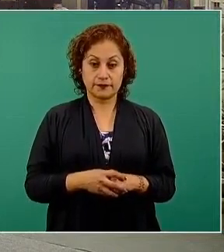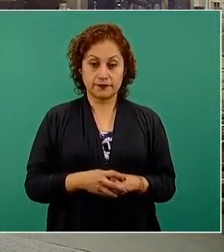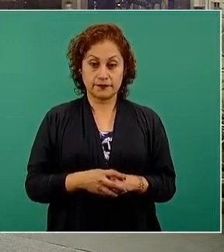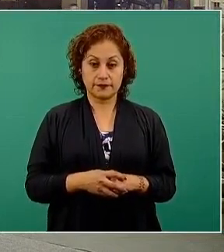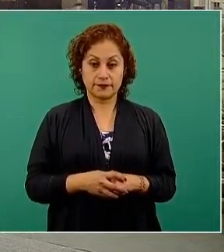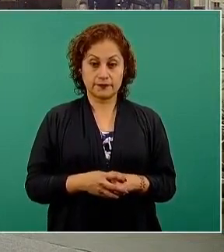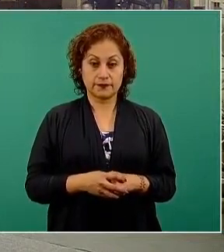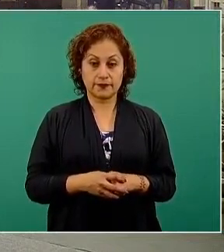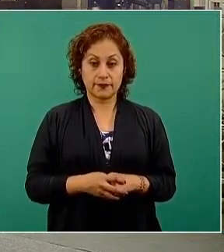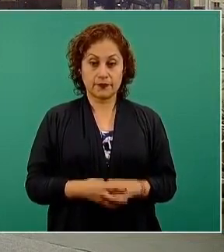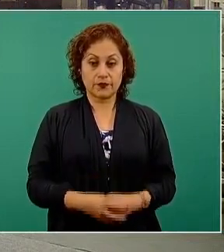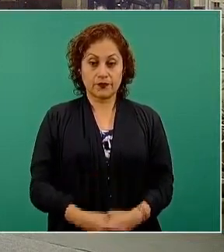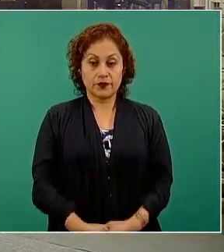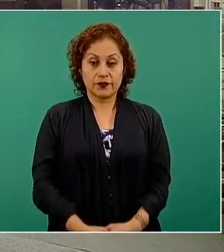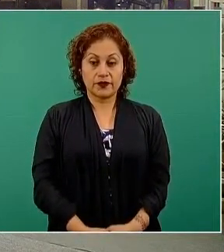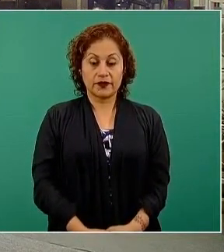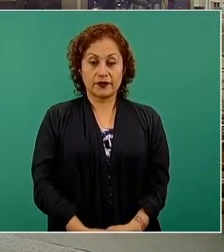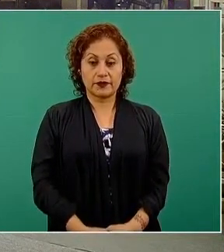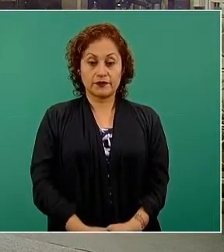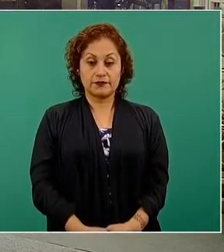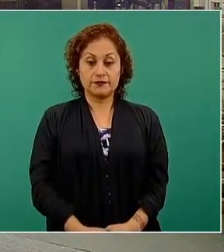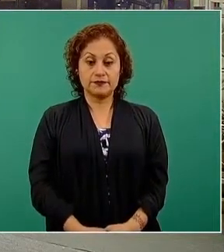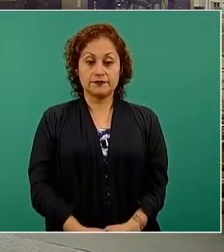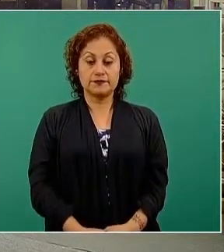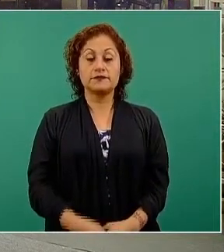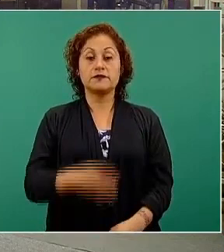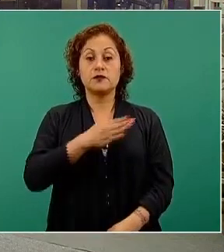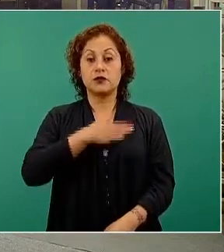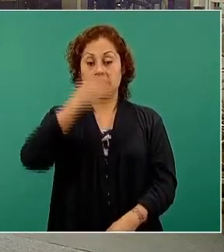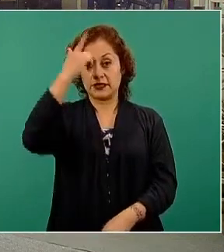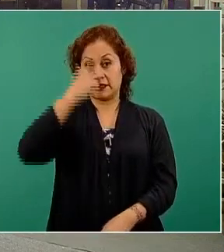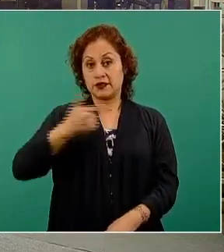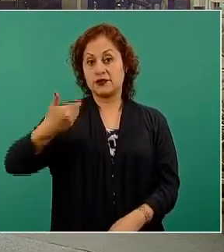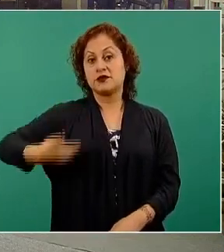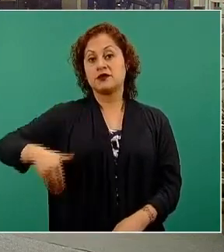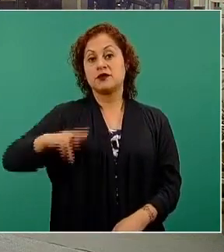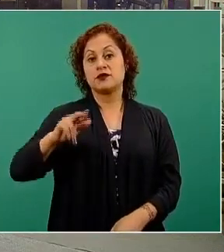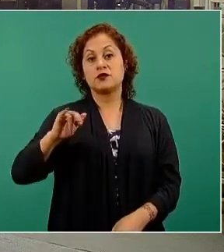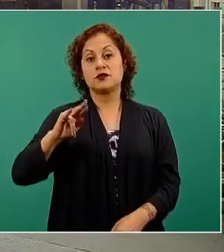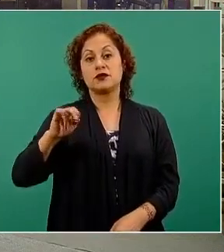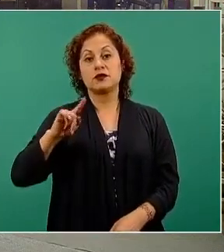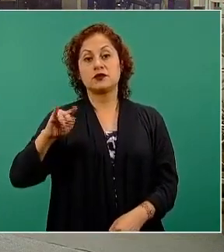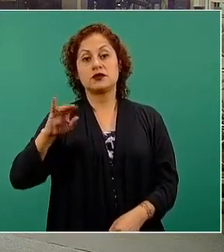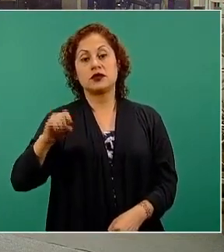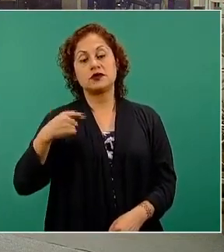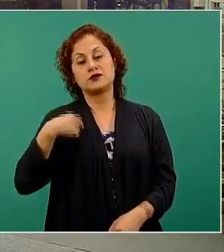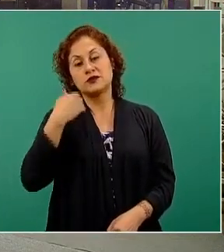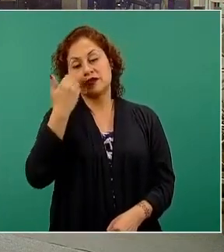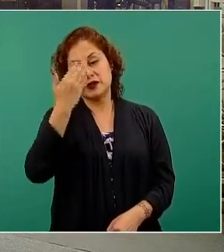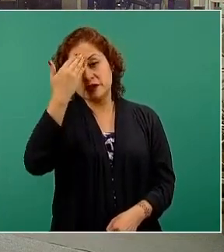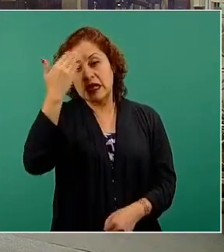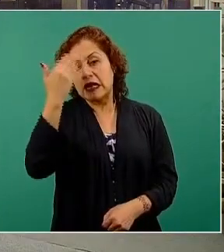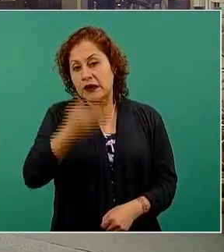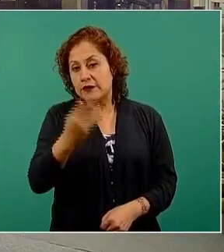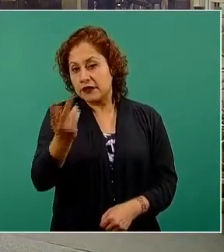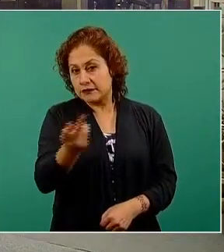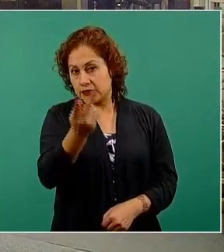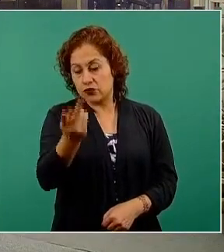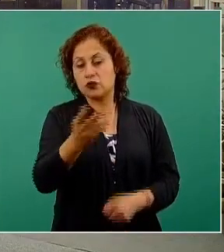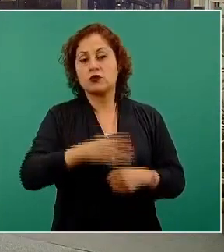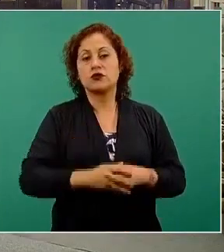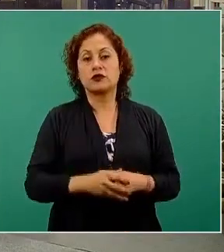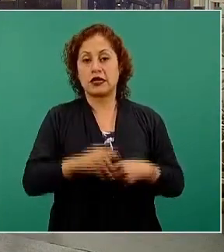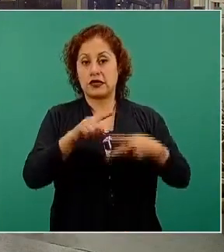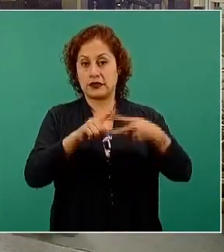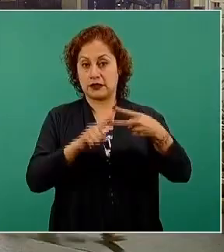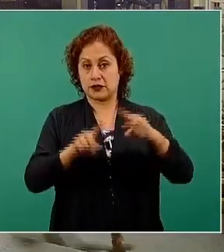Adelante. Bueno, sí. Muchas gracias, buenas noches. Luis Lozano de la revista Forbes. Rubí, quisiera saber si nos puedes precisar solamente 2 temas. Uno,